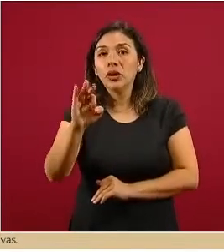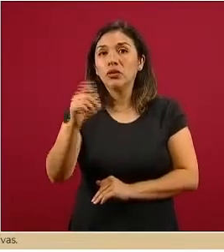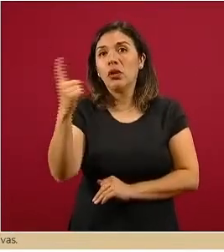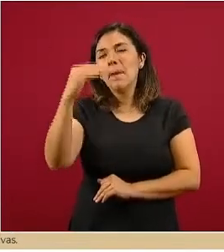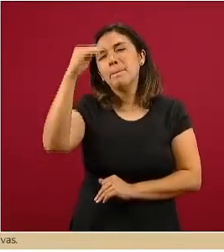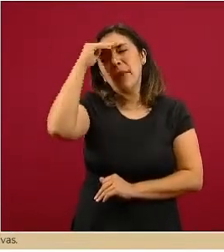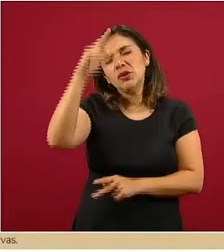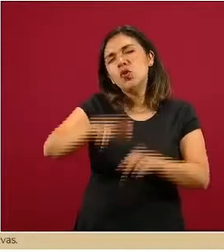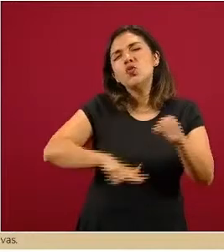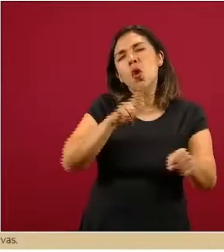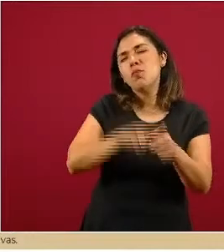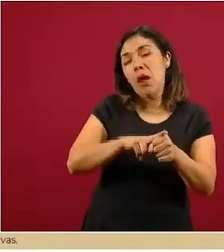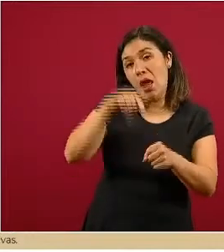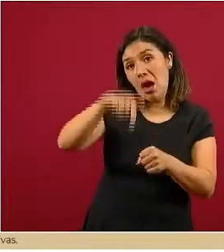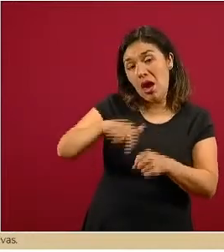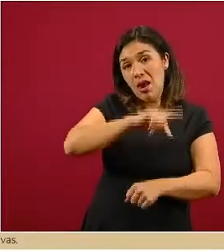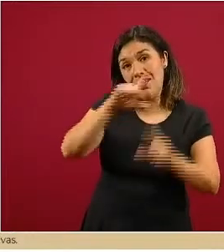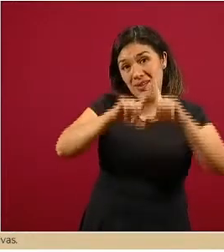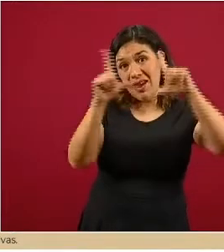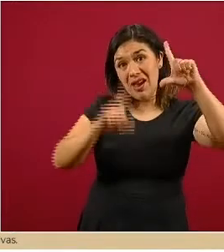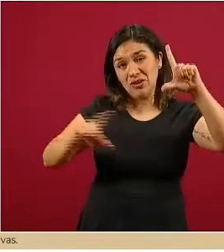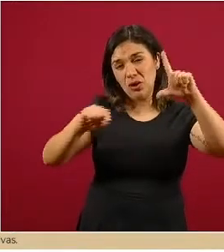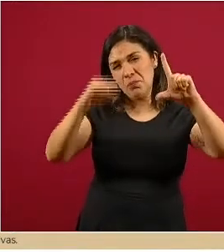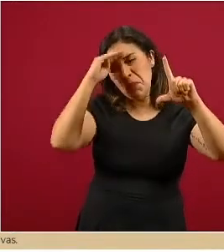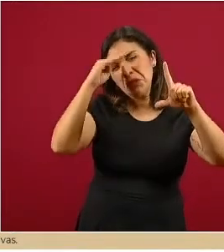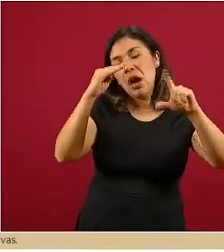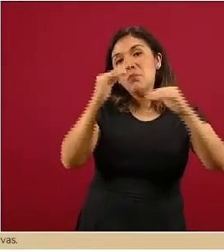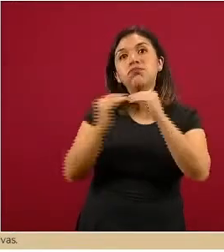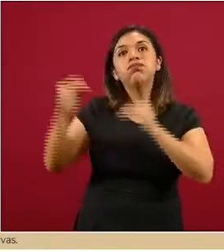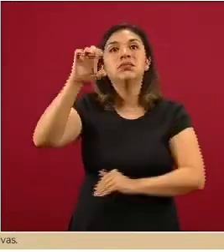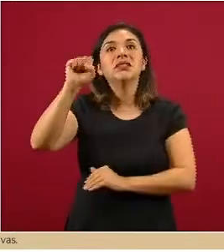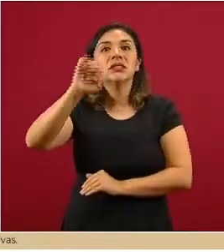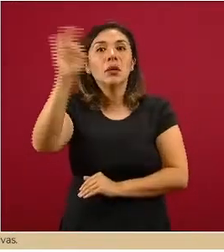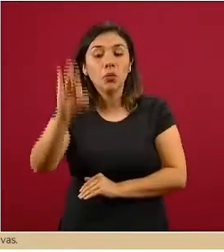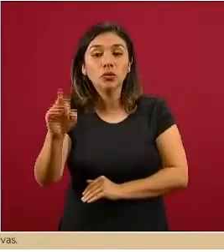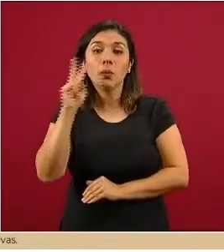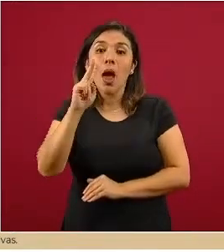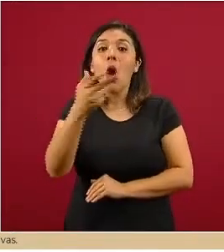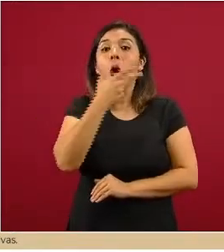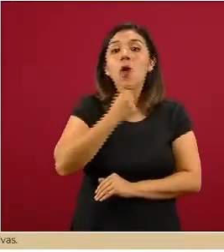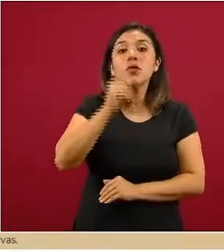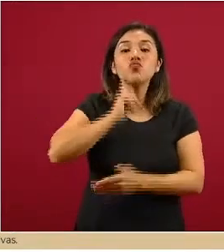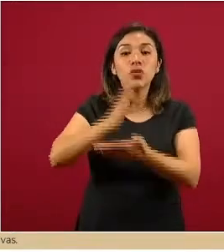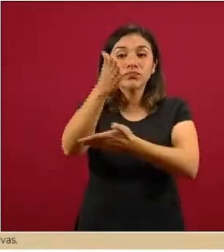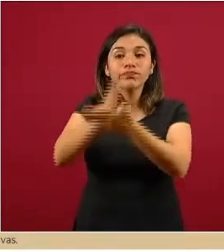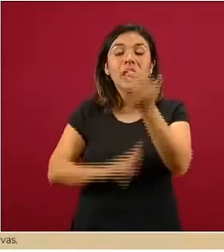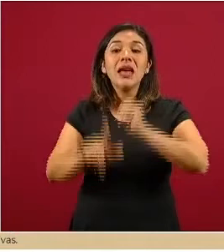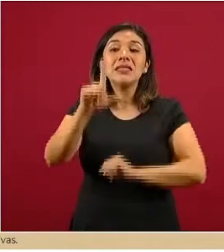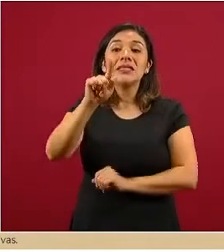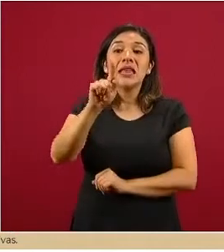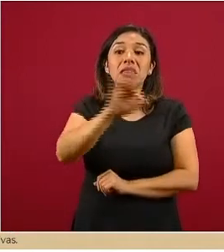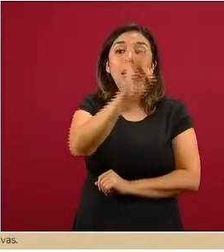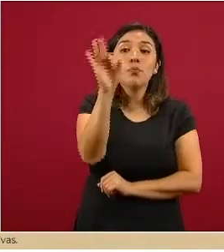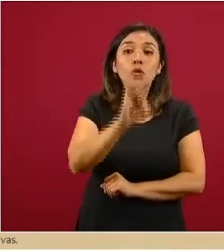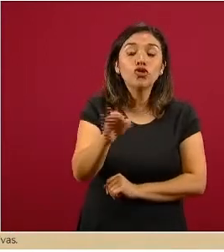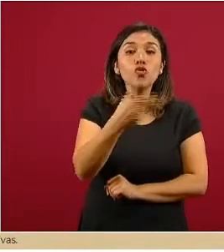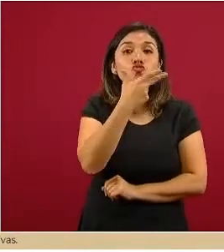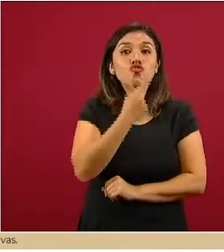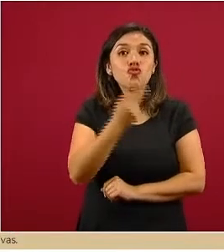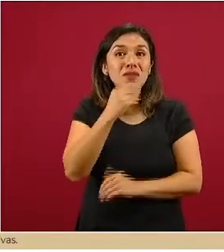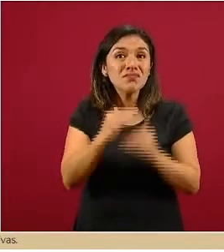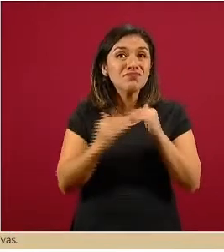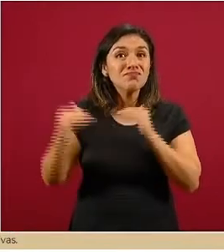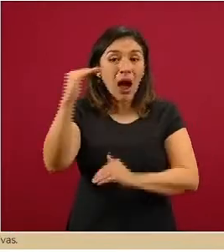existir defunciones, ya sea que se encuentren defunciones en casa, defunciones en traslado, o defunciones que no llegaron a registrarse